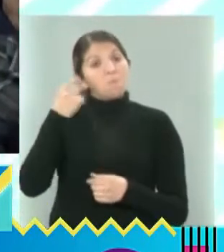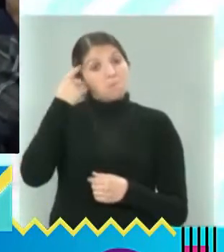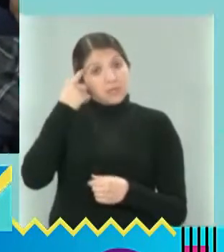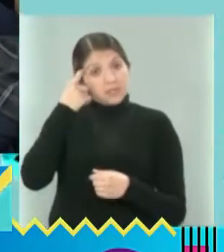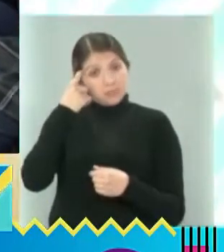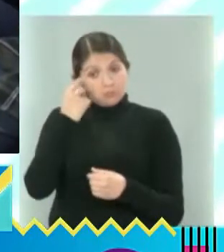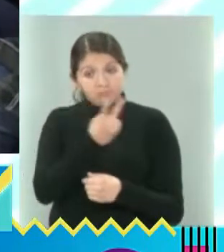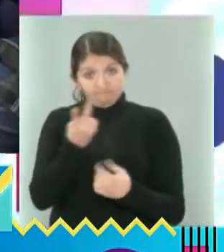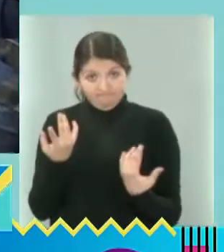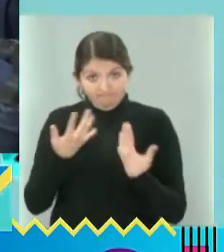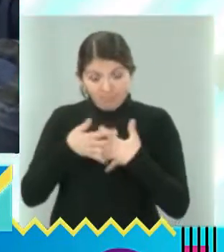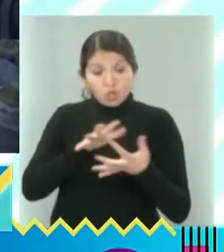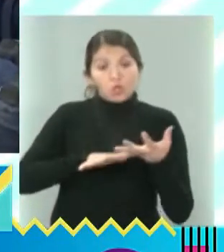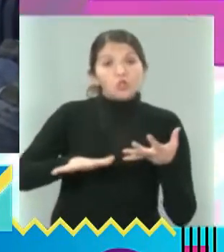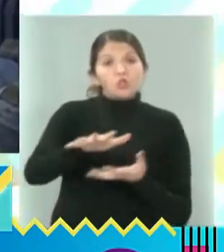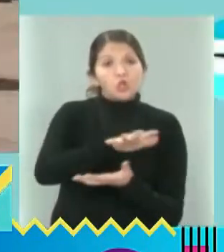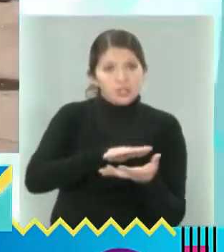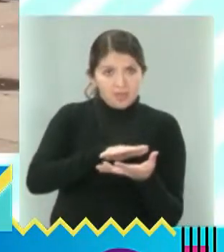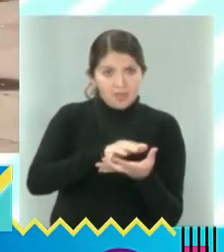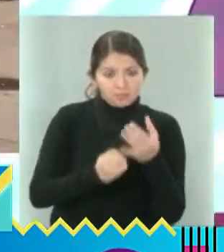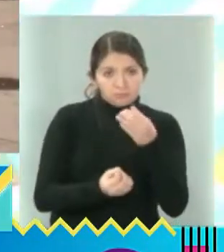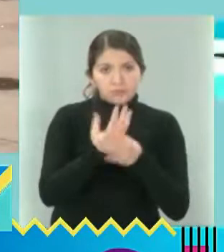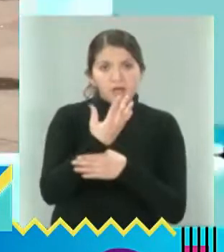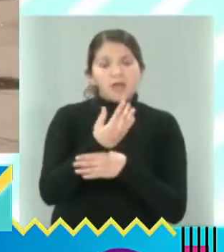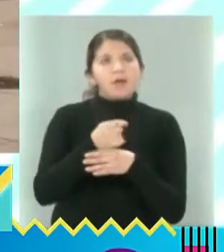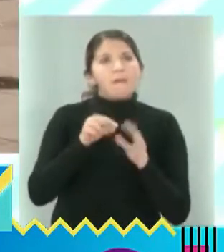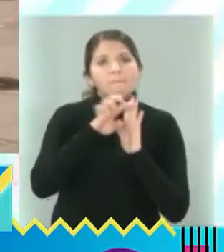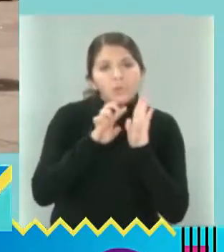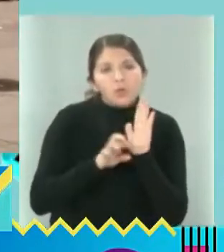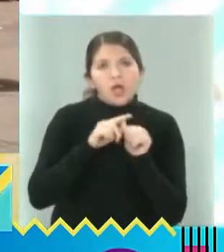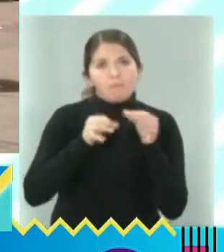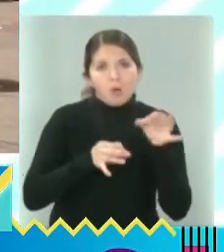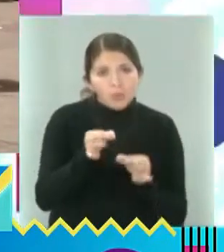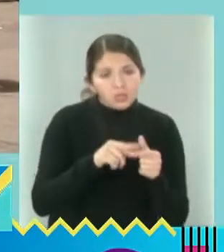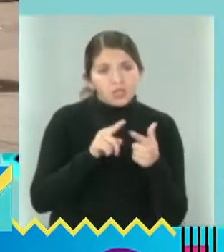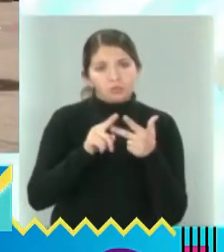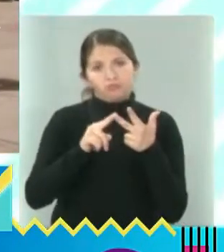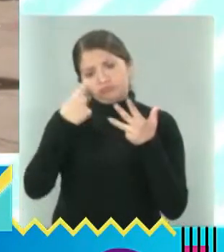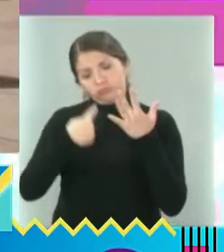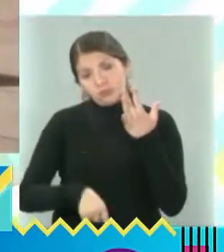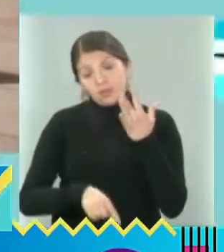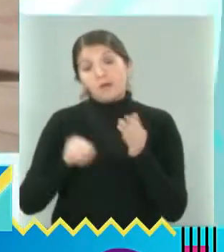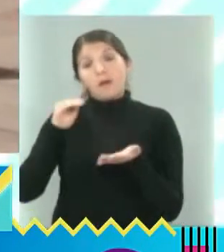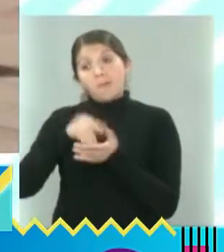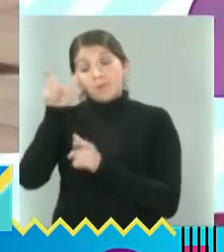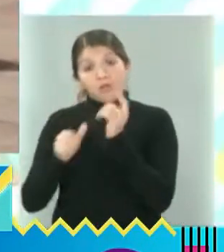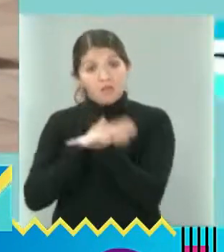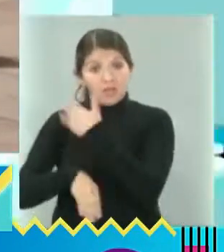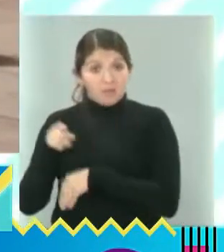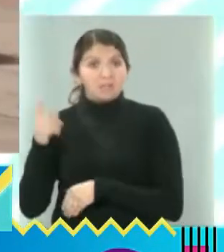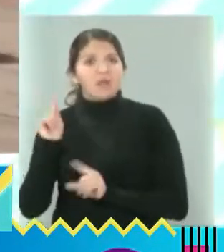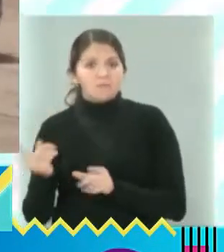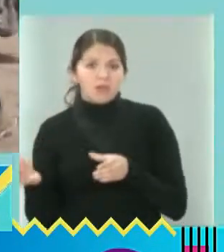entre la sociedad que genera políticas y las personas con discapacidad que somos capaces de moldear, que es justamente como se construyen los